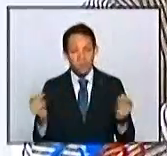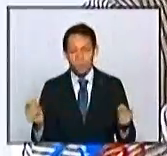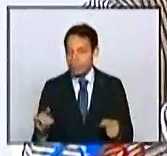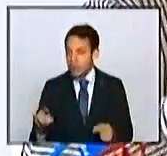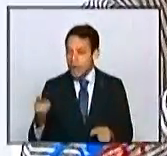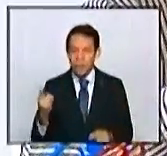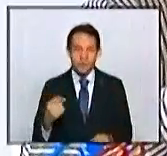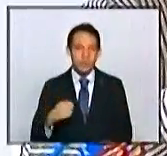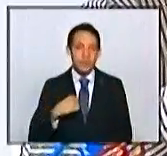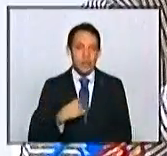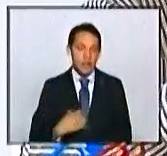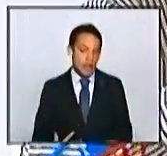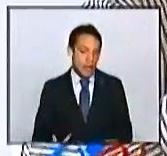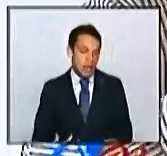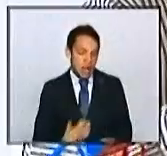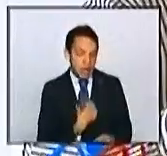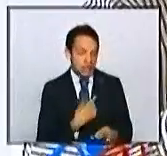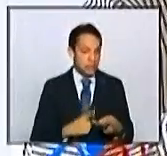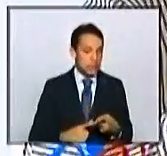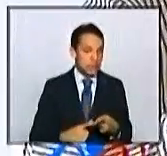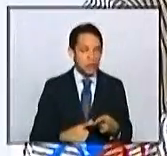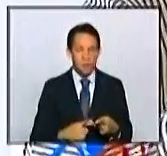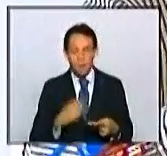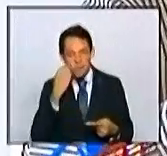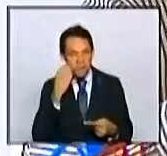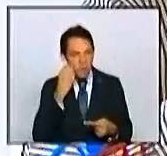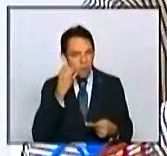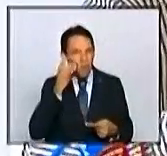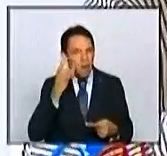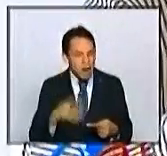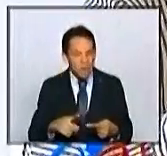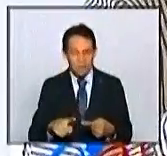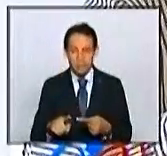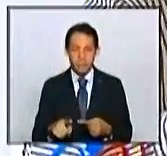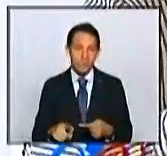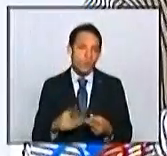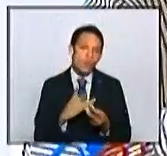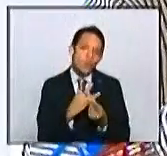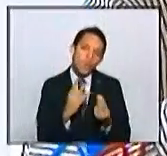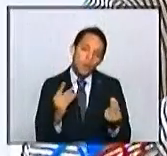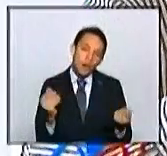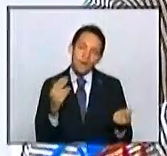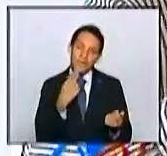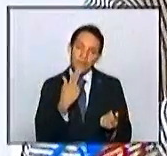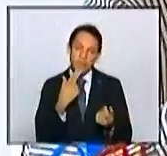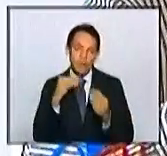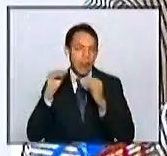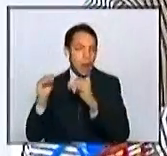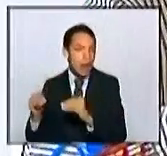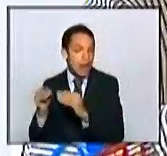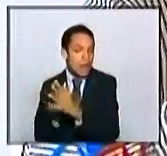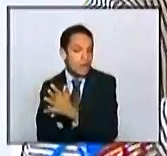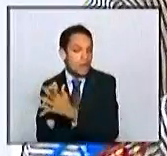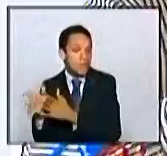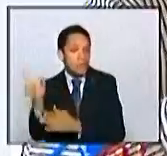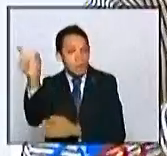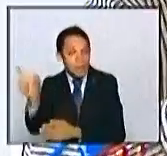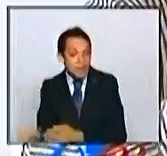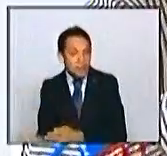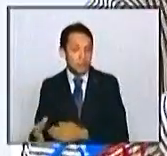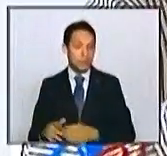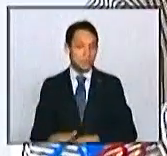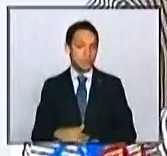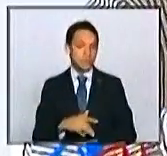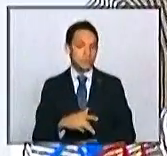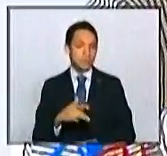diagnóstico, tenemos que ponerle humanidad al diagnóstico que le entregamos a ese ser humano y